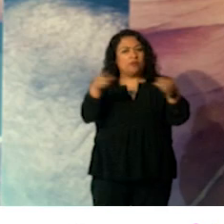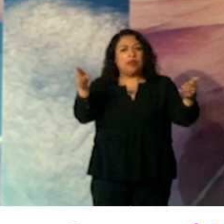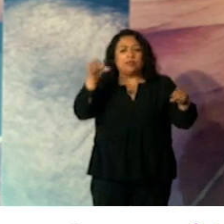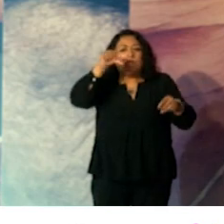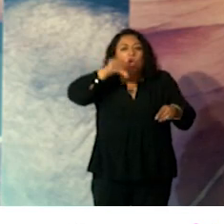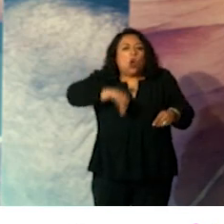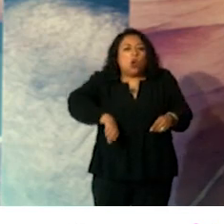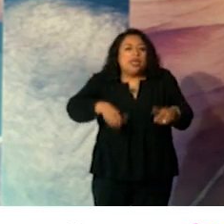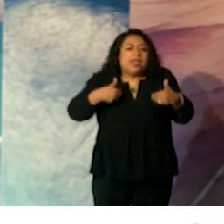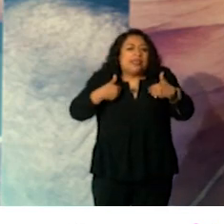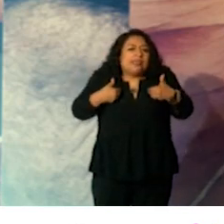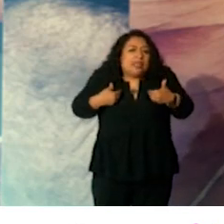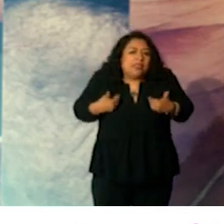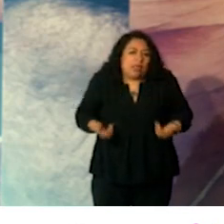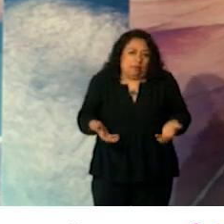como lo hemos